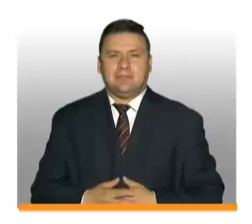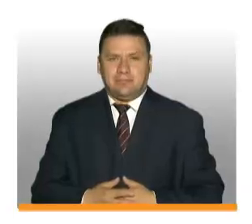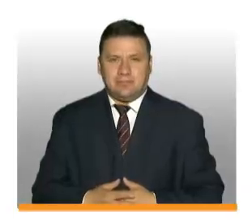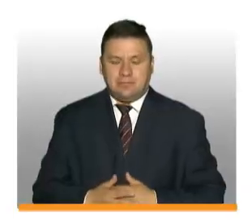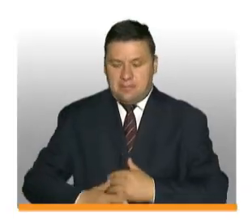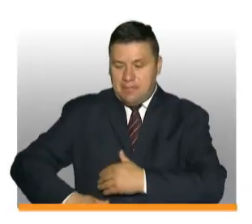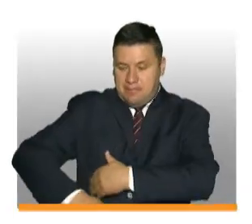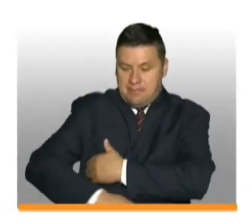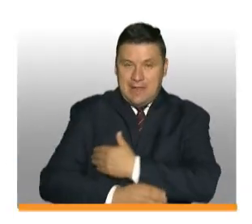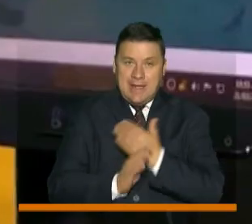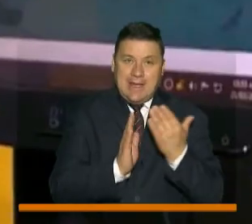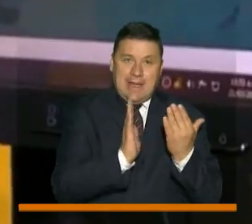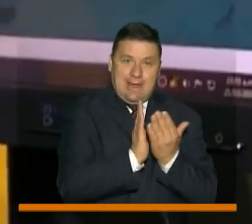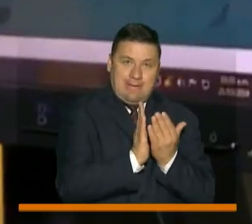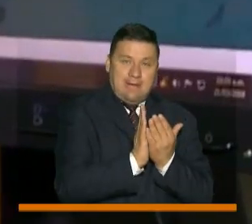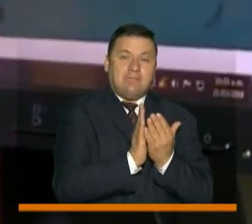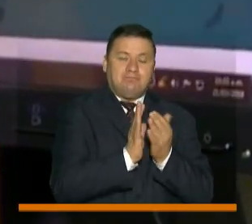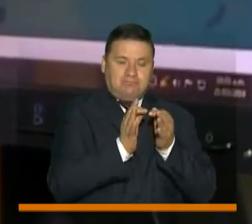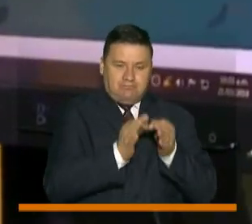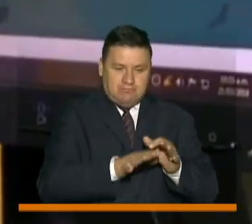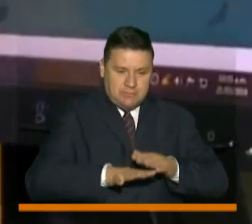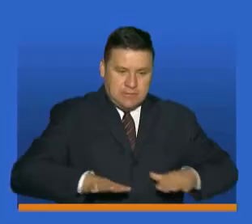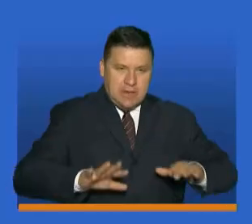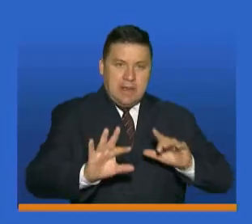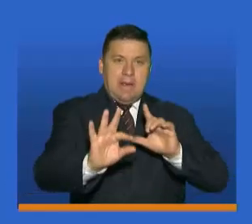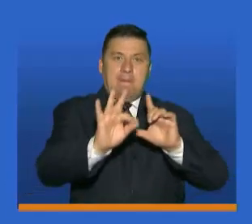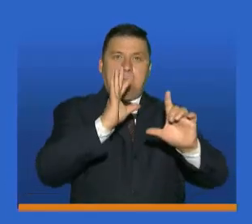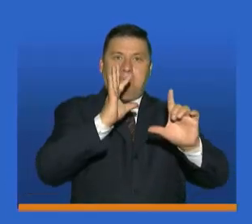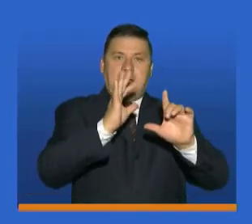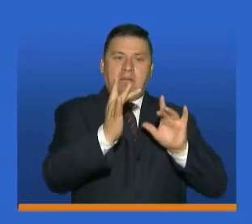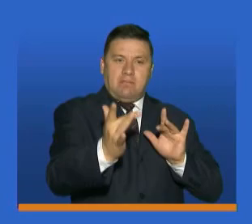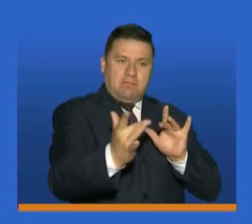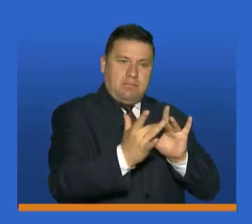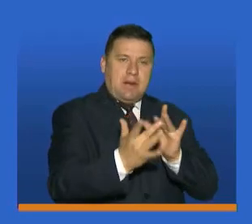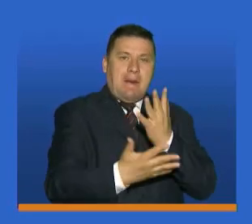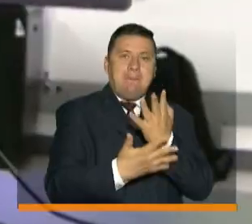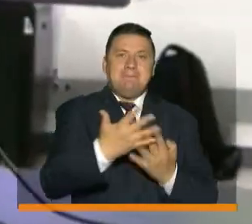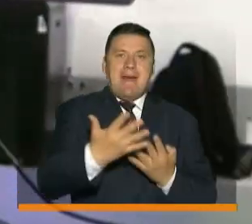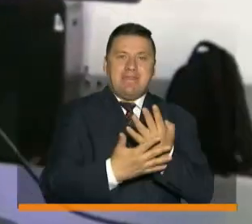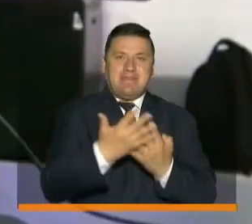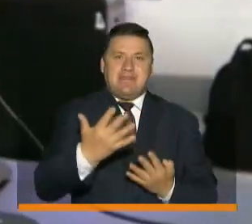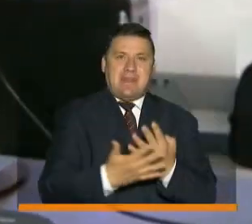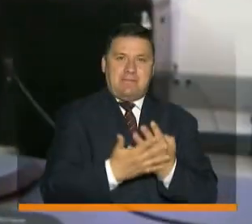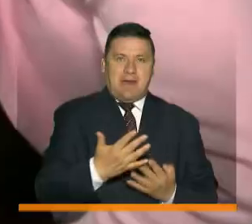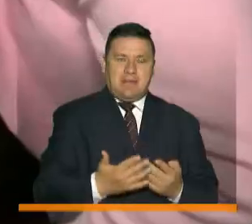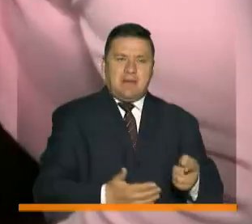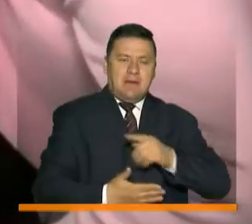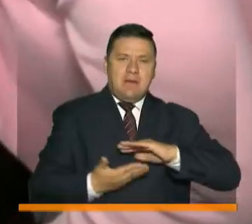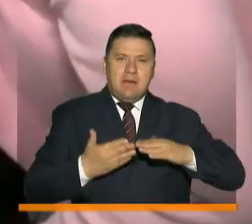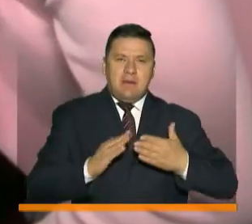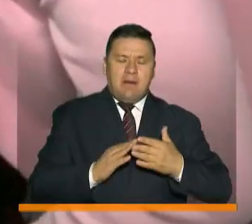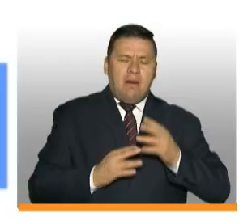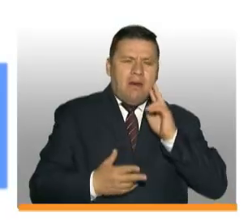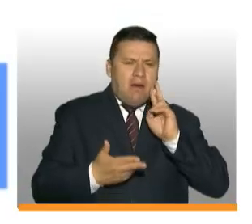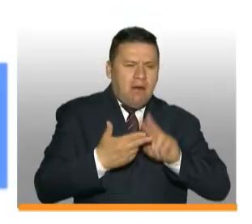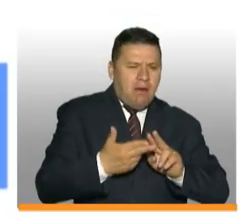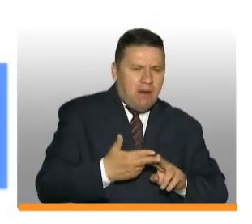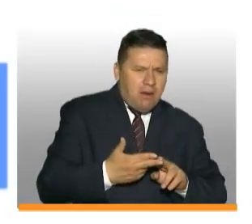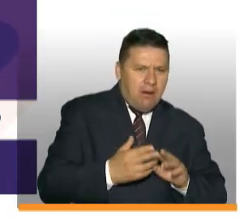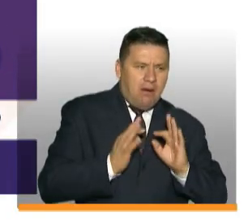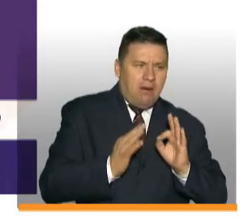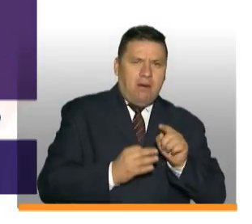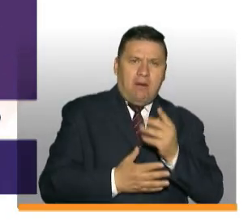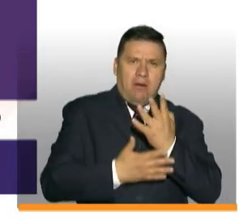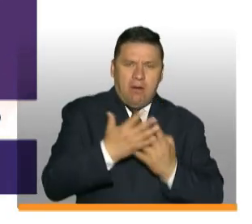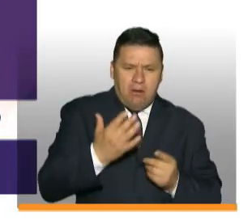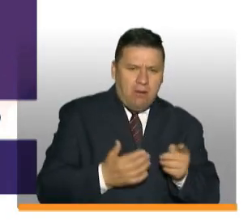El Ministerio de Educación realizó el espacio virtual Conectados con las Matemáticas para que la comunidad educativa conociera Matific